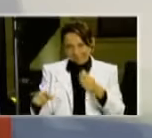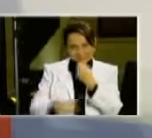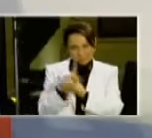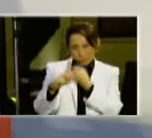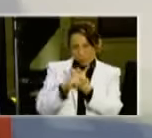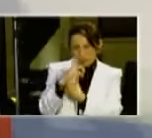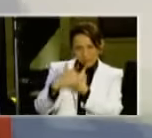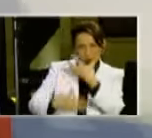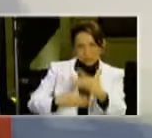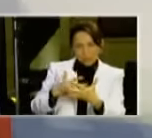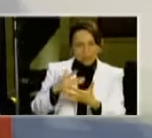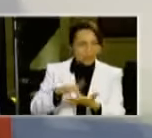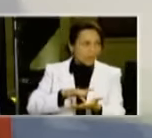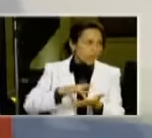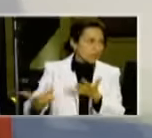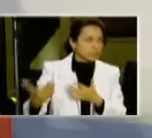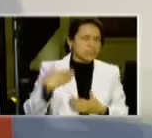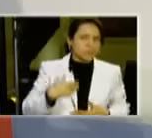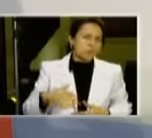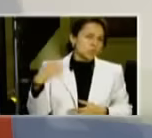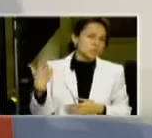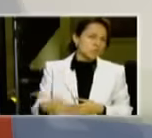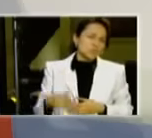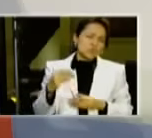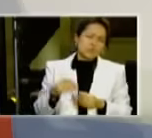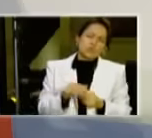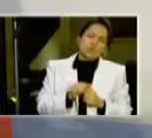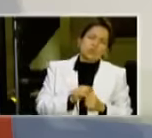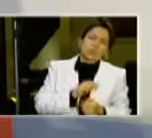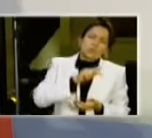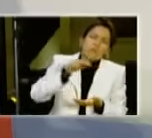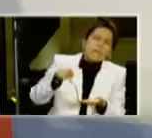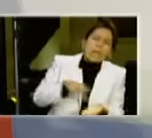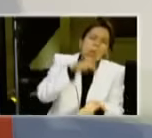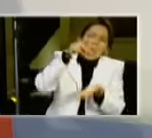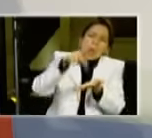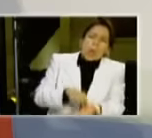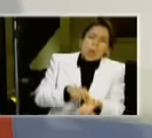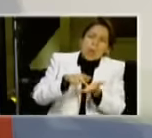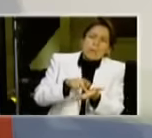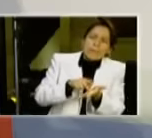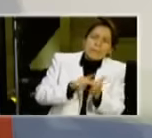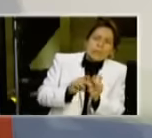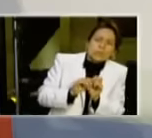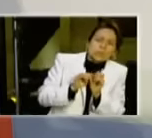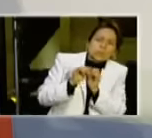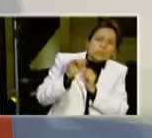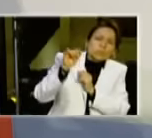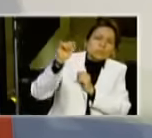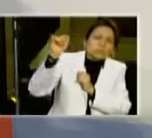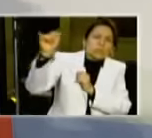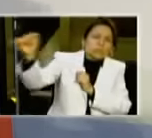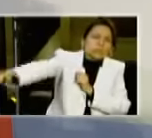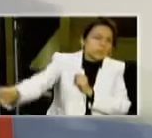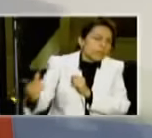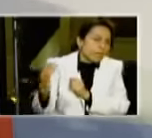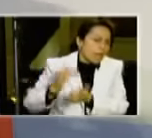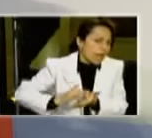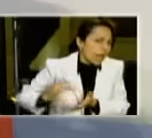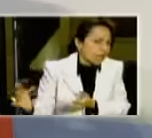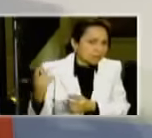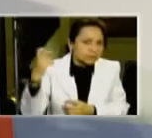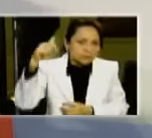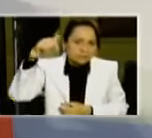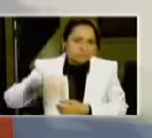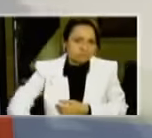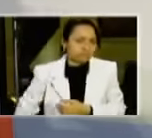distancia el que estaba más cerca. Hay muchas otras razones, pero quiero agregar solamente dos. Primero, que